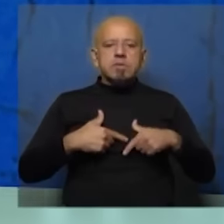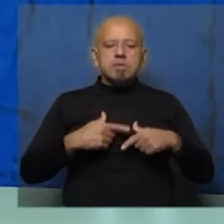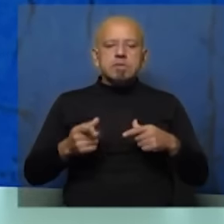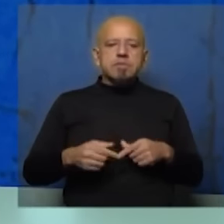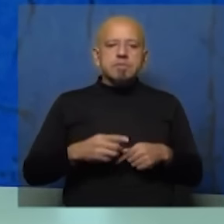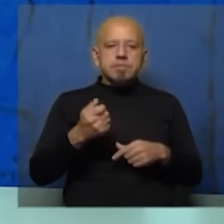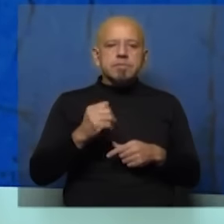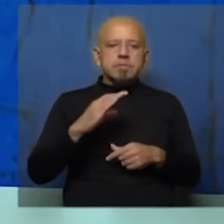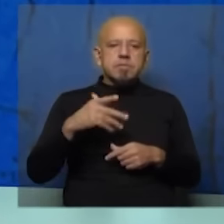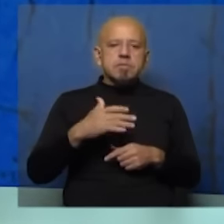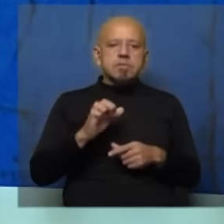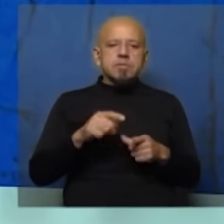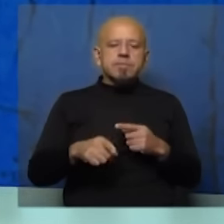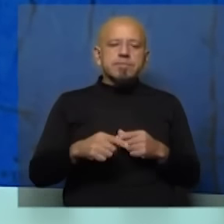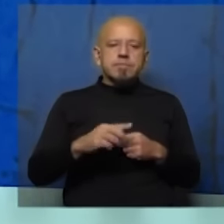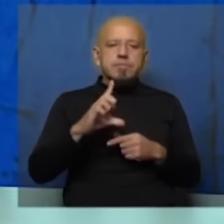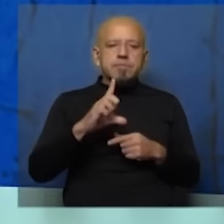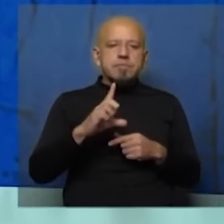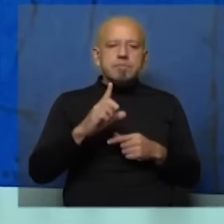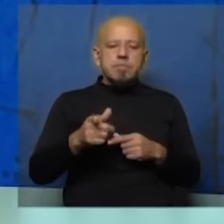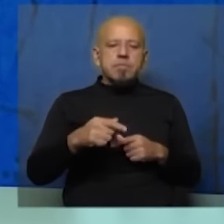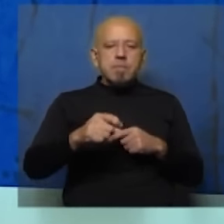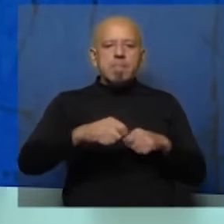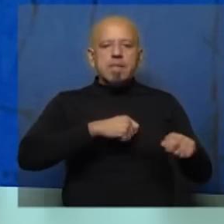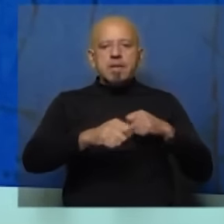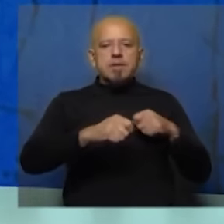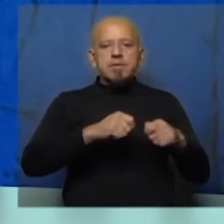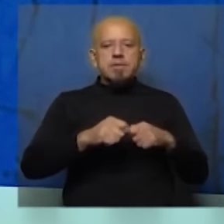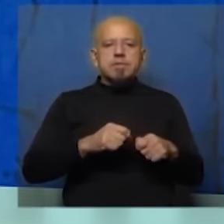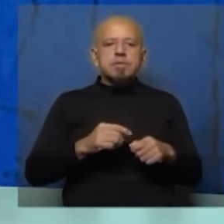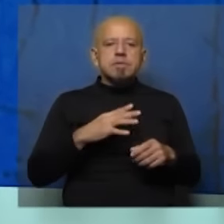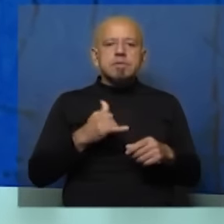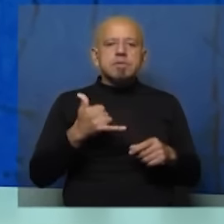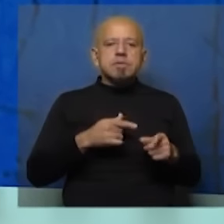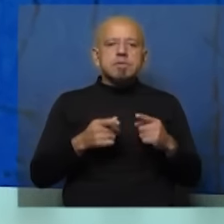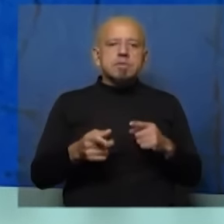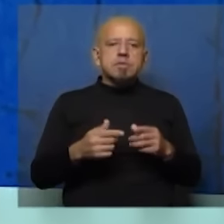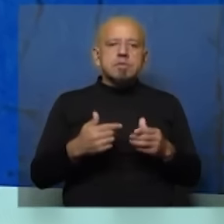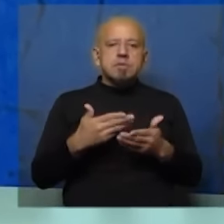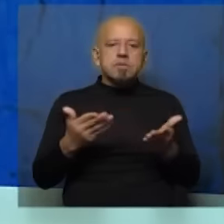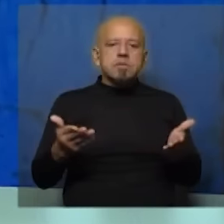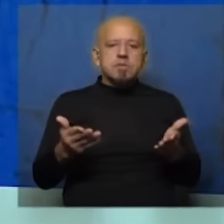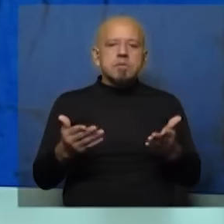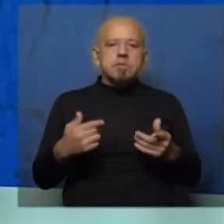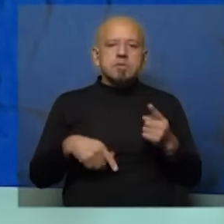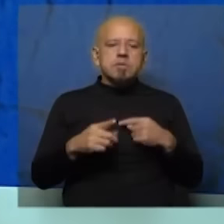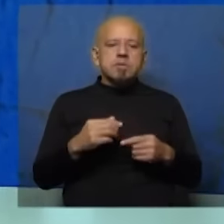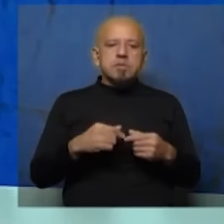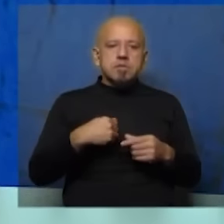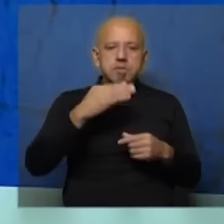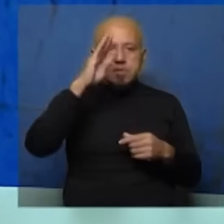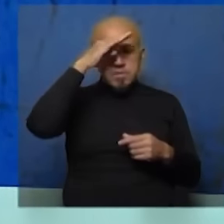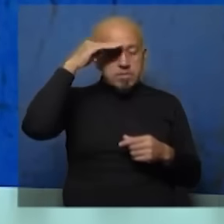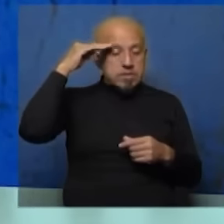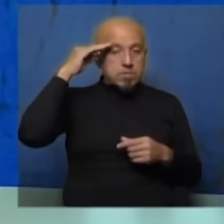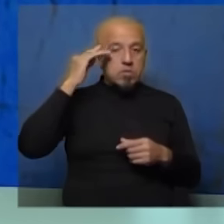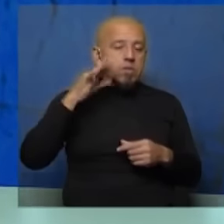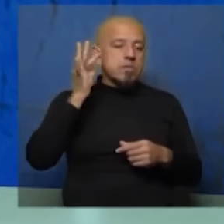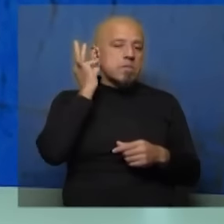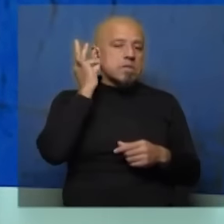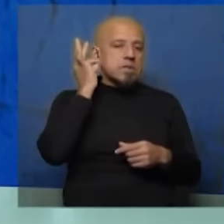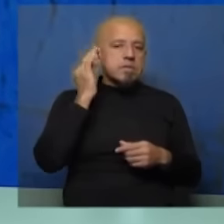Según denunció H., Lafluf destruyó el documento que contenía detalles sobre el otorgamiento del pasaporte al